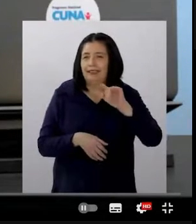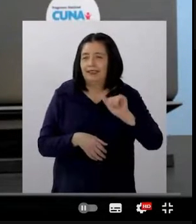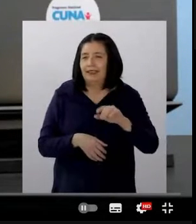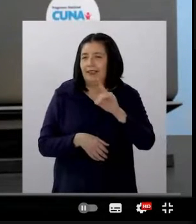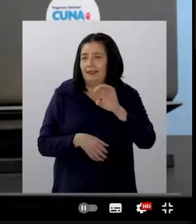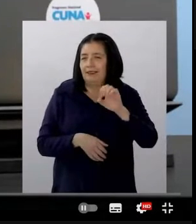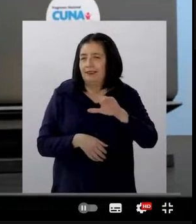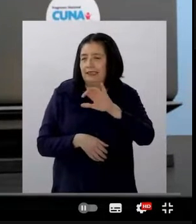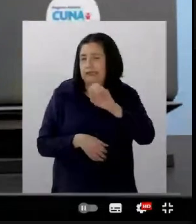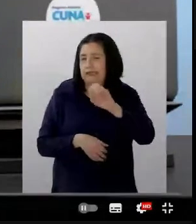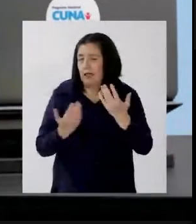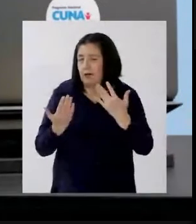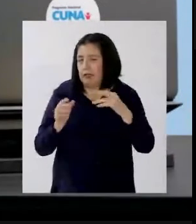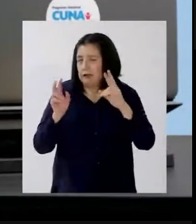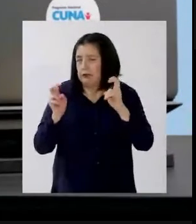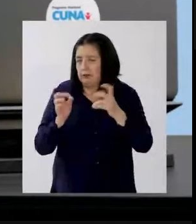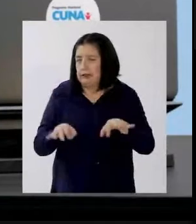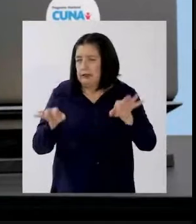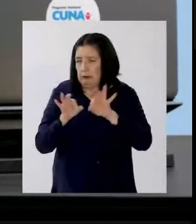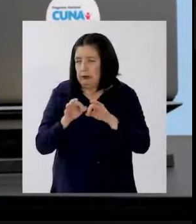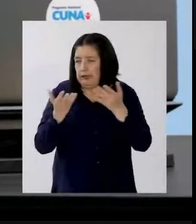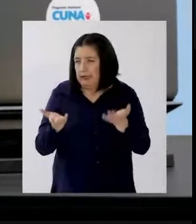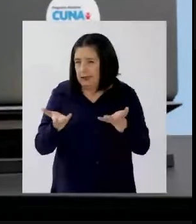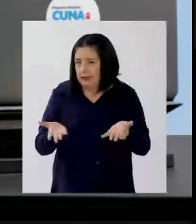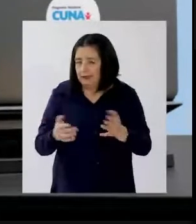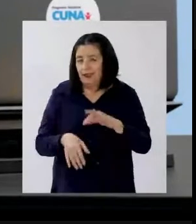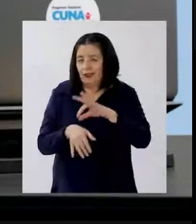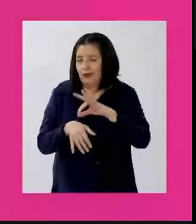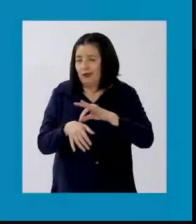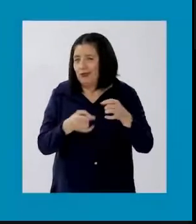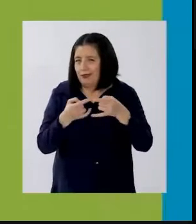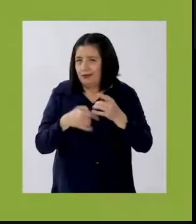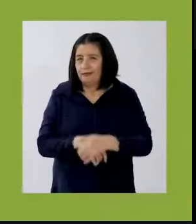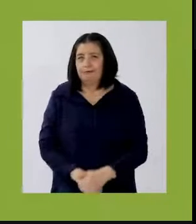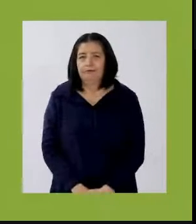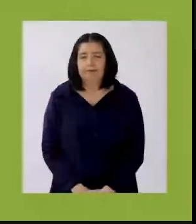Y hoy quiero hablarles de un tema muy importante aquí en Doctora Cuna.